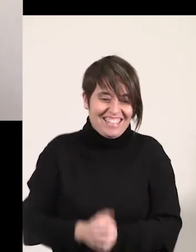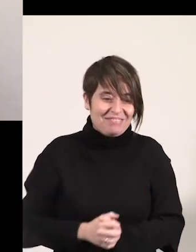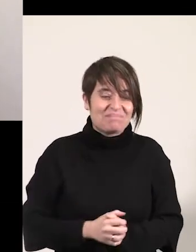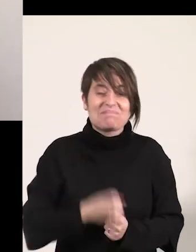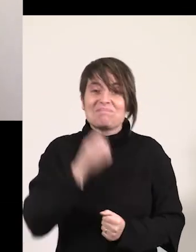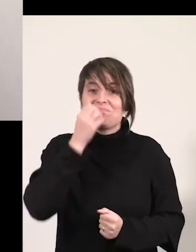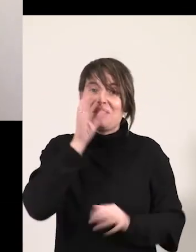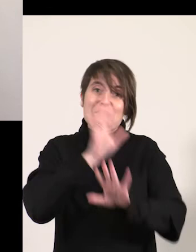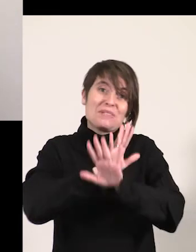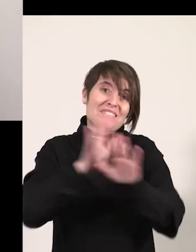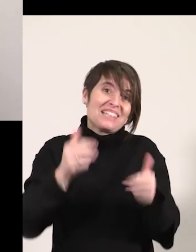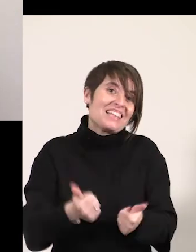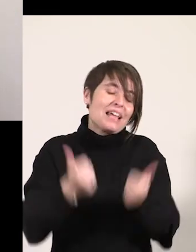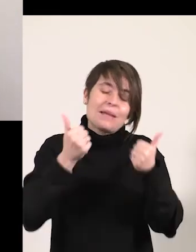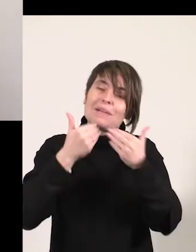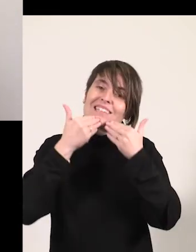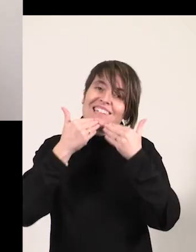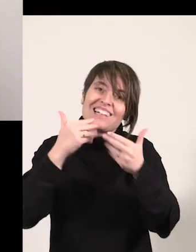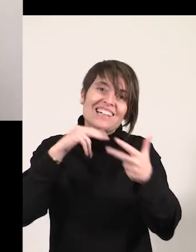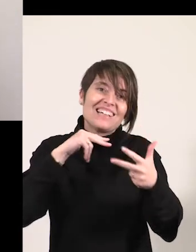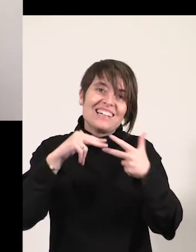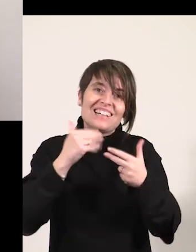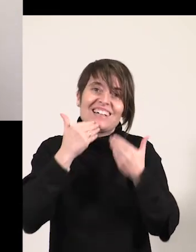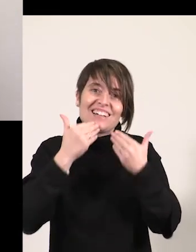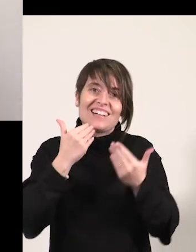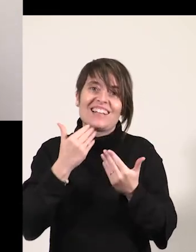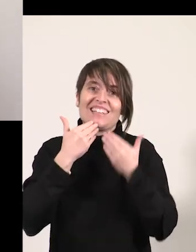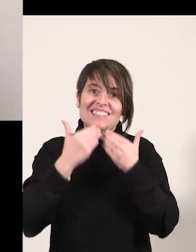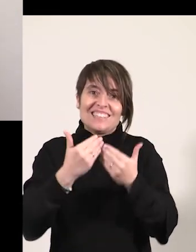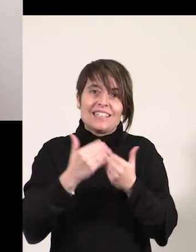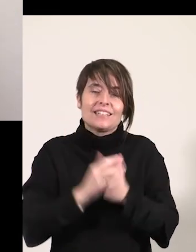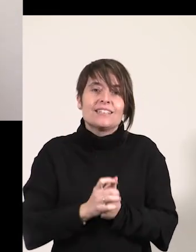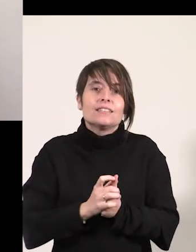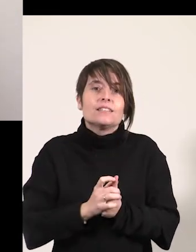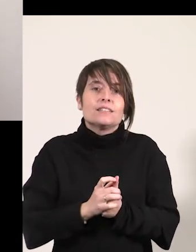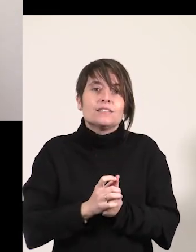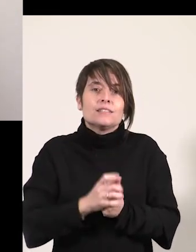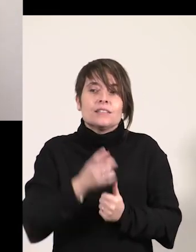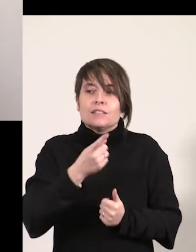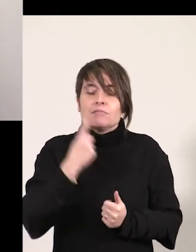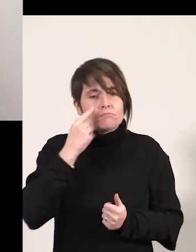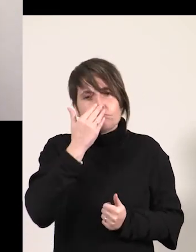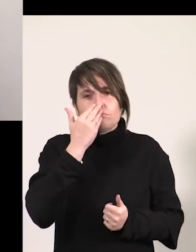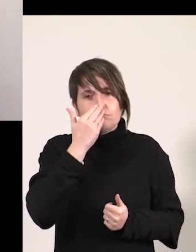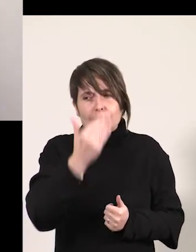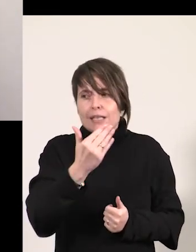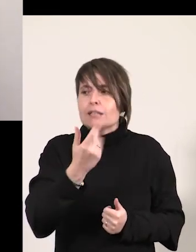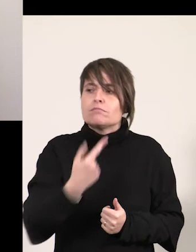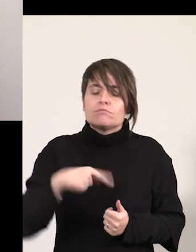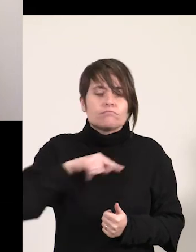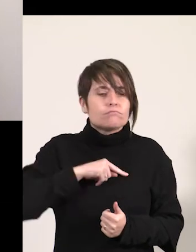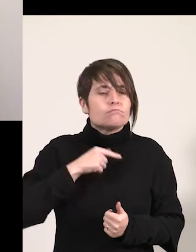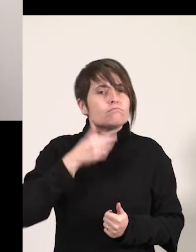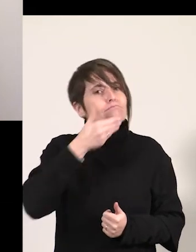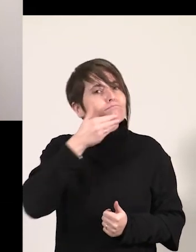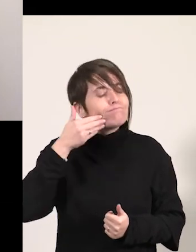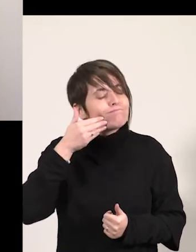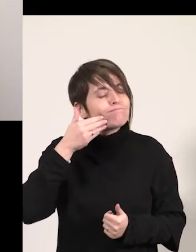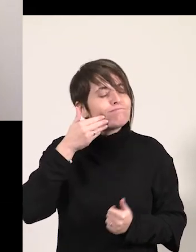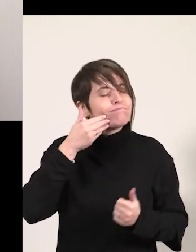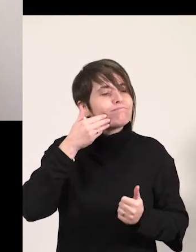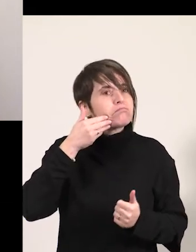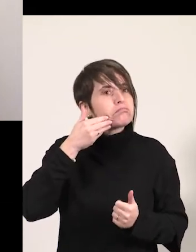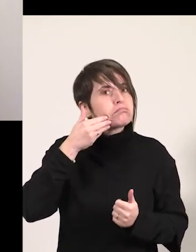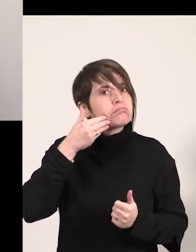que entre todo. Bueno, pues nada más que decirte, Lucía, es que ricasco, muchísimas gracias. Ha sido de verdad